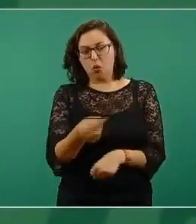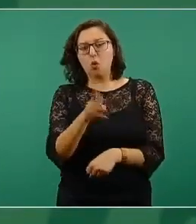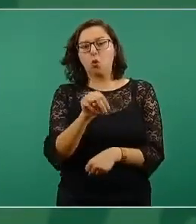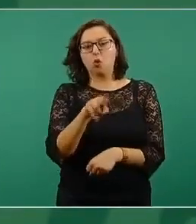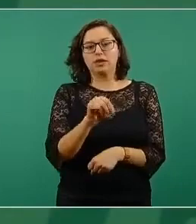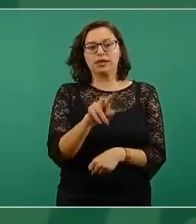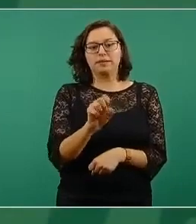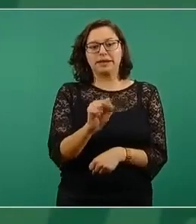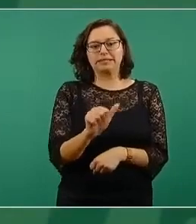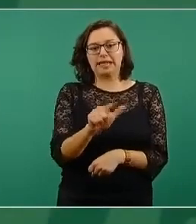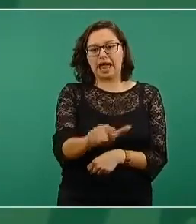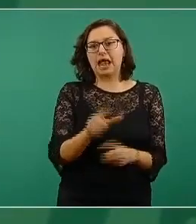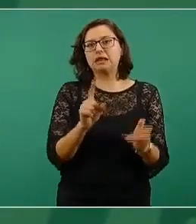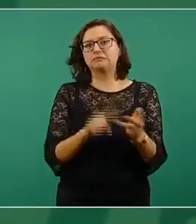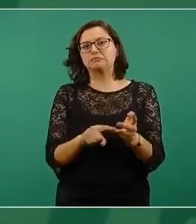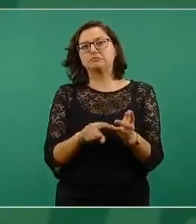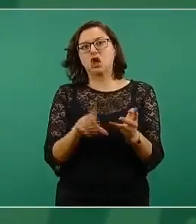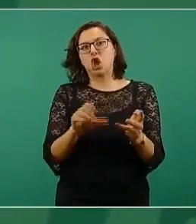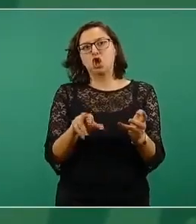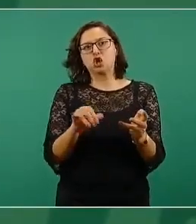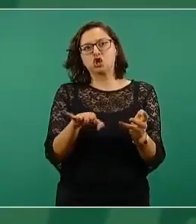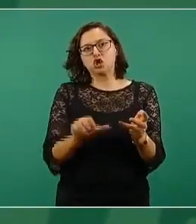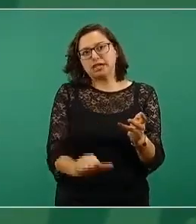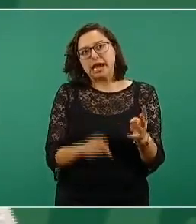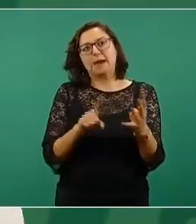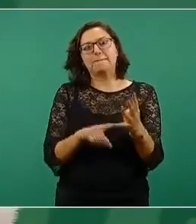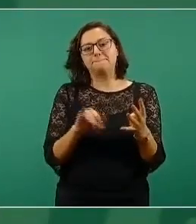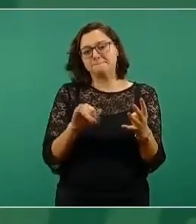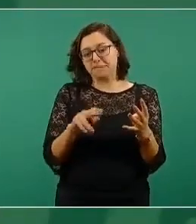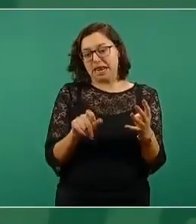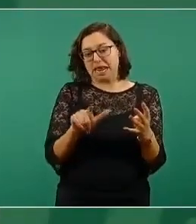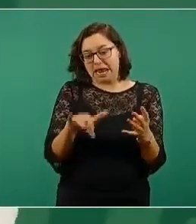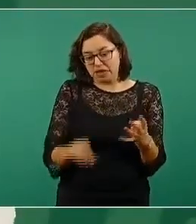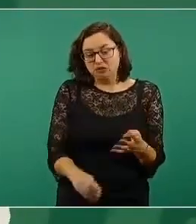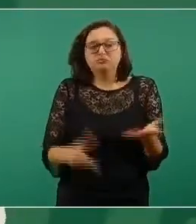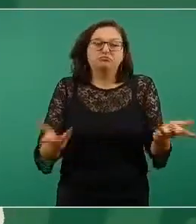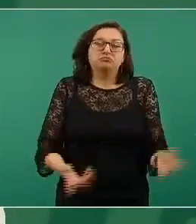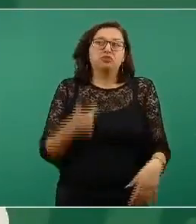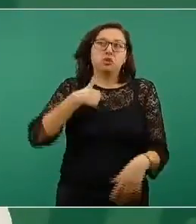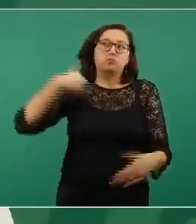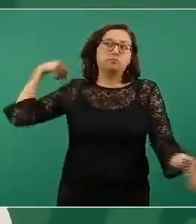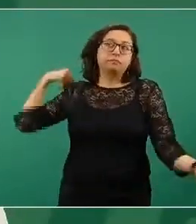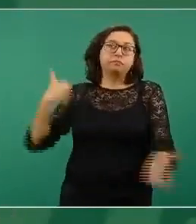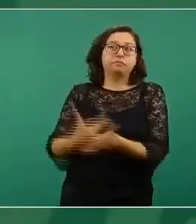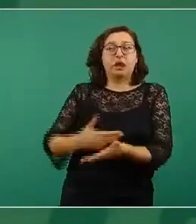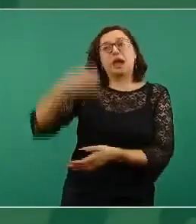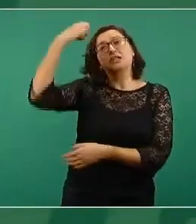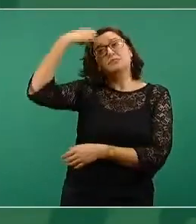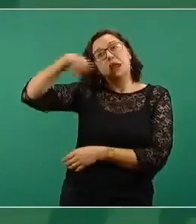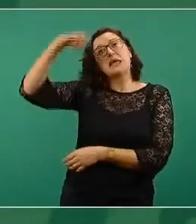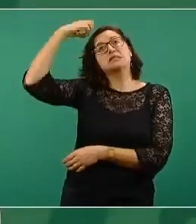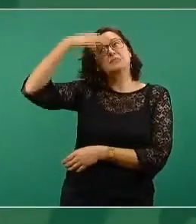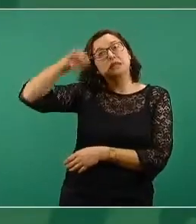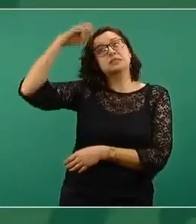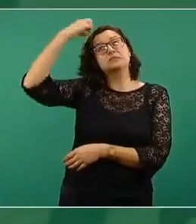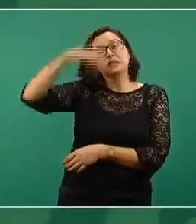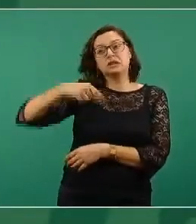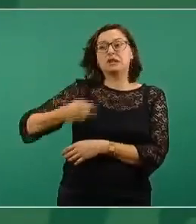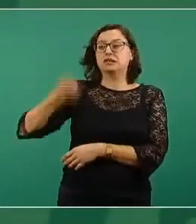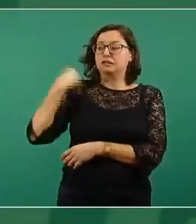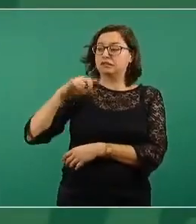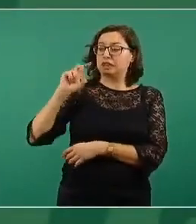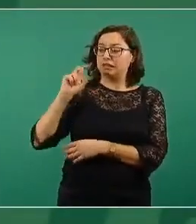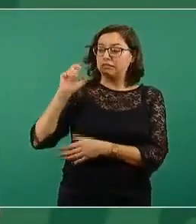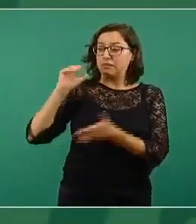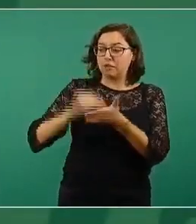Crónica, Milenio, varios de los periódicos de circulación nacional. Lo digo con base en la experiencia, porque lo vemos. Cuando llegamos a 30,000, lo pusieron.